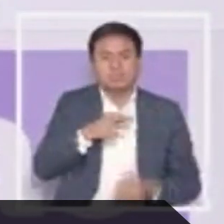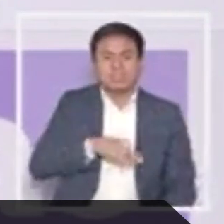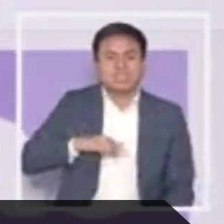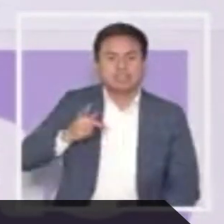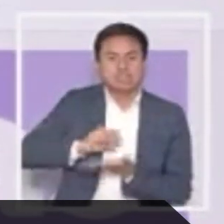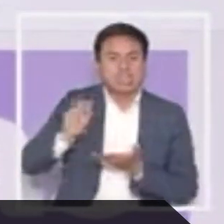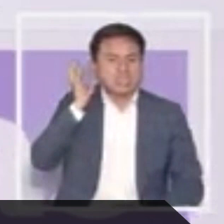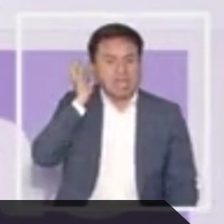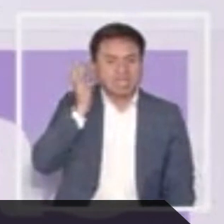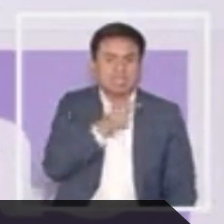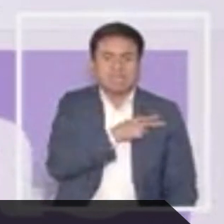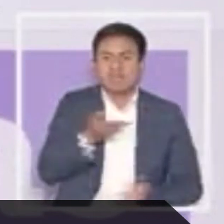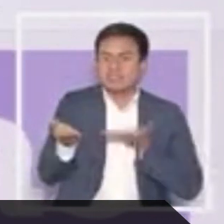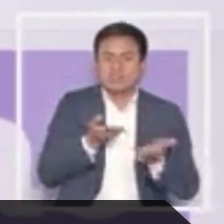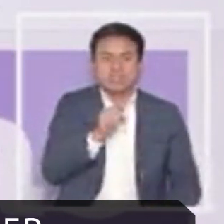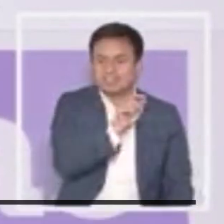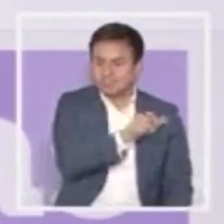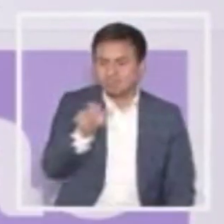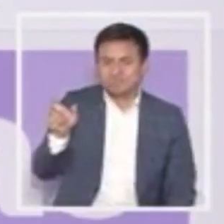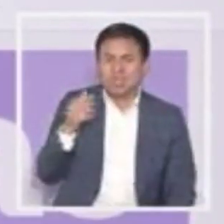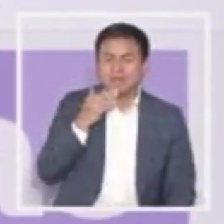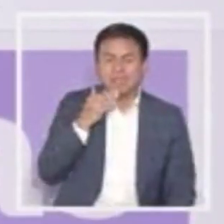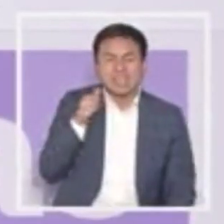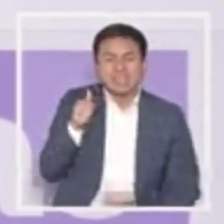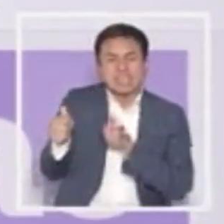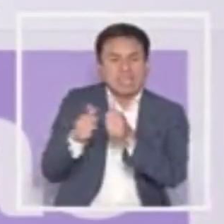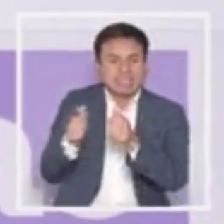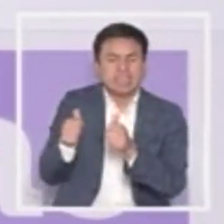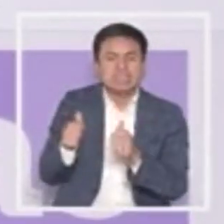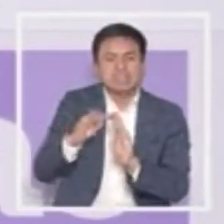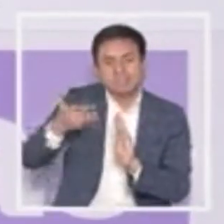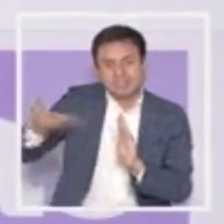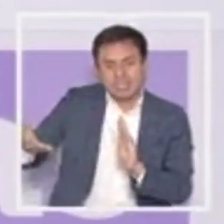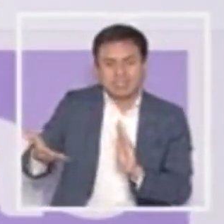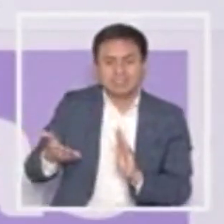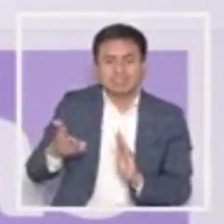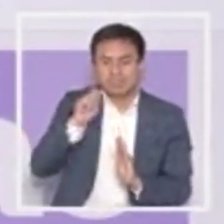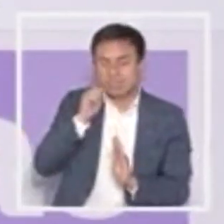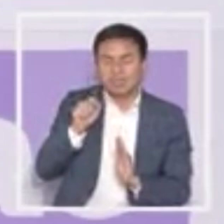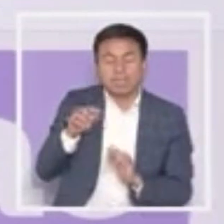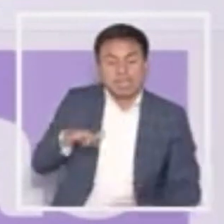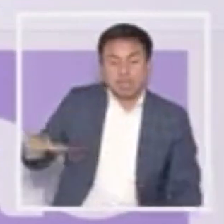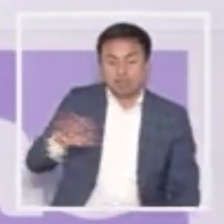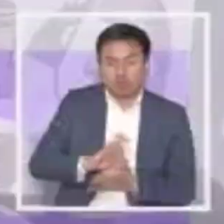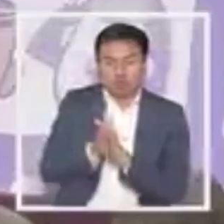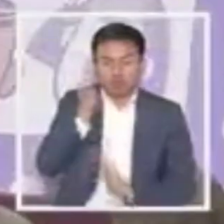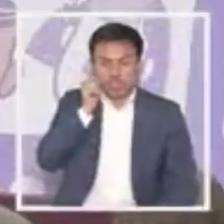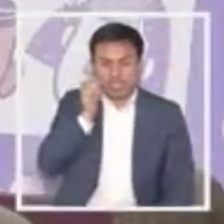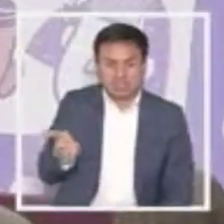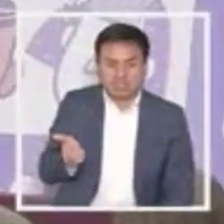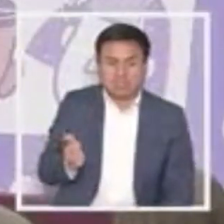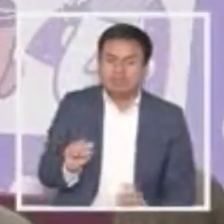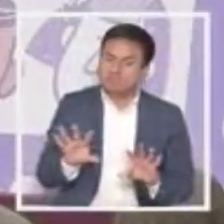ministras y subsecretarias, de estas jefas de servicio, de estas dirigentas vecinales que lo ponen en el tapete todos los días.